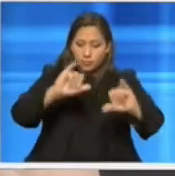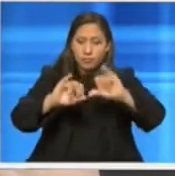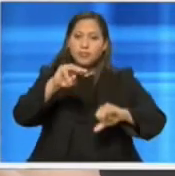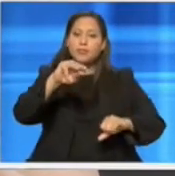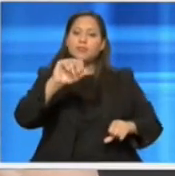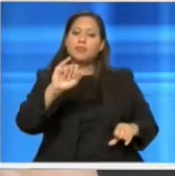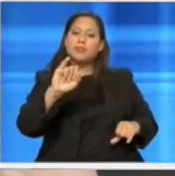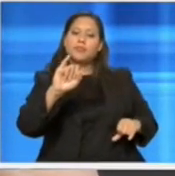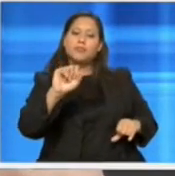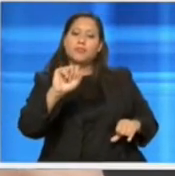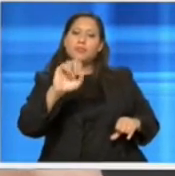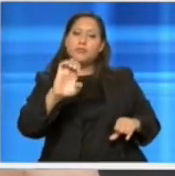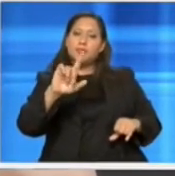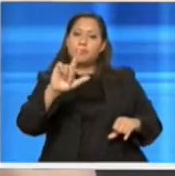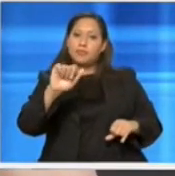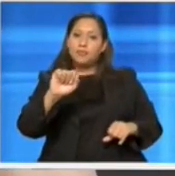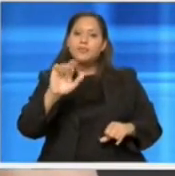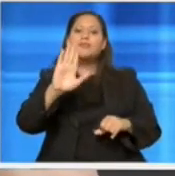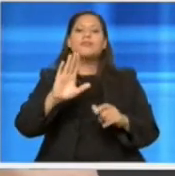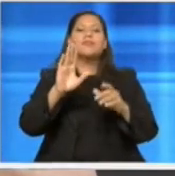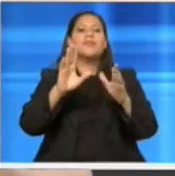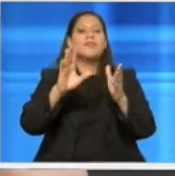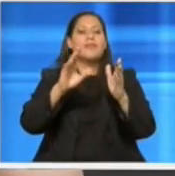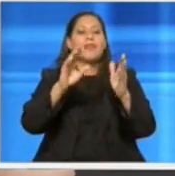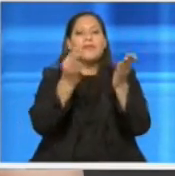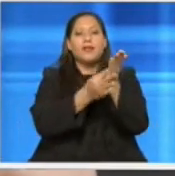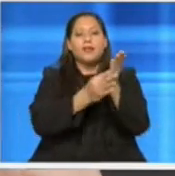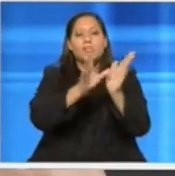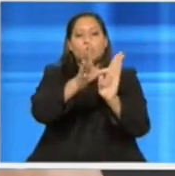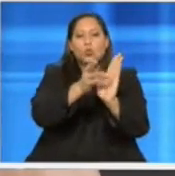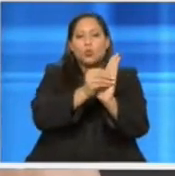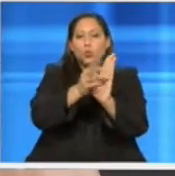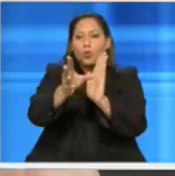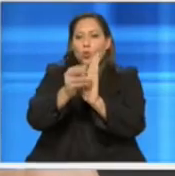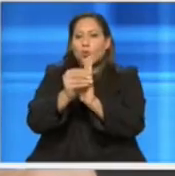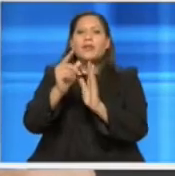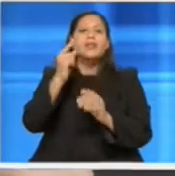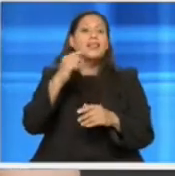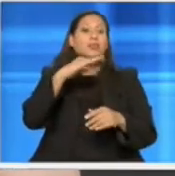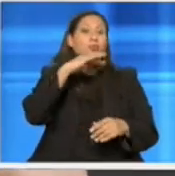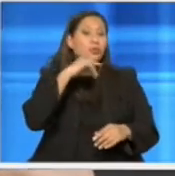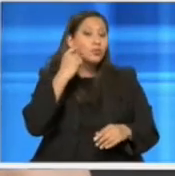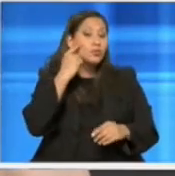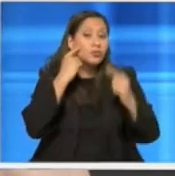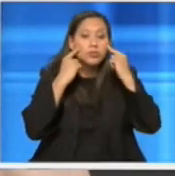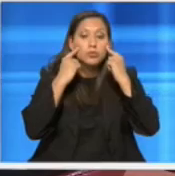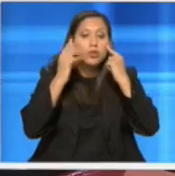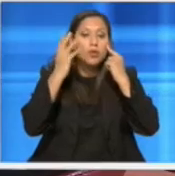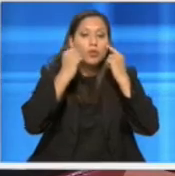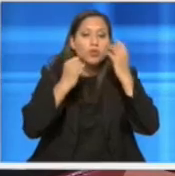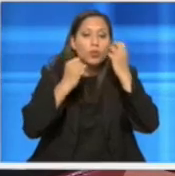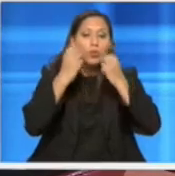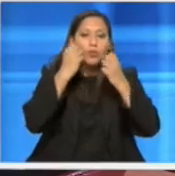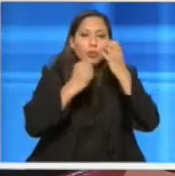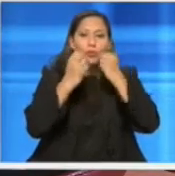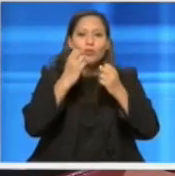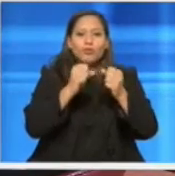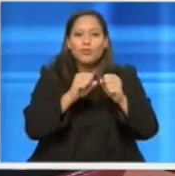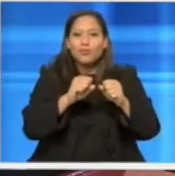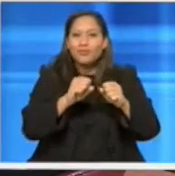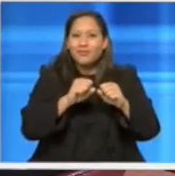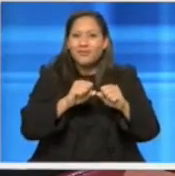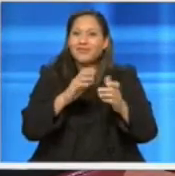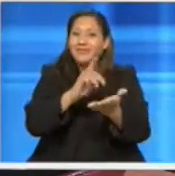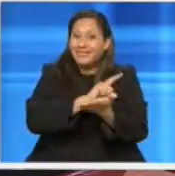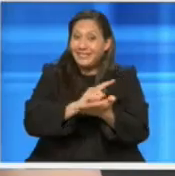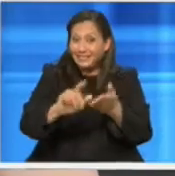Las micelas hacen como imanes que todas las impurezas te las atrapa. Entonces queda la piel